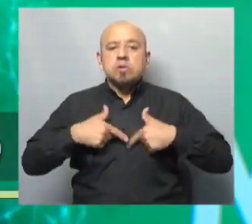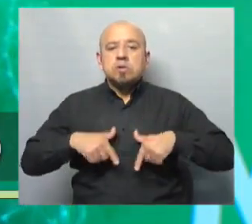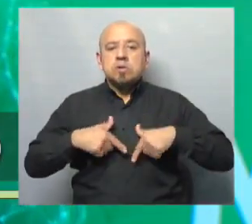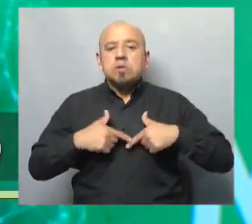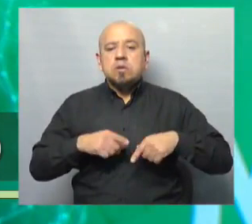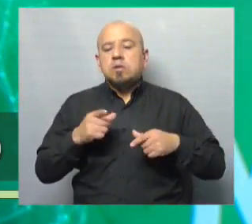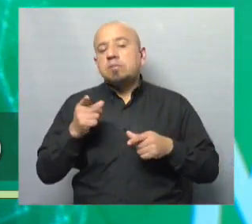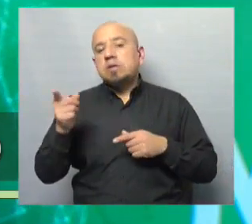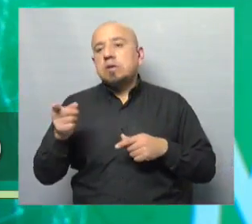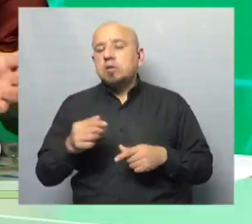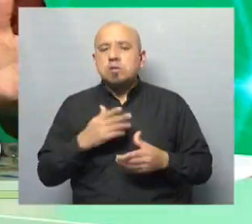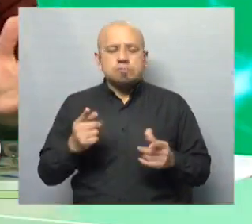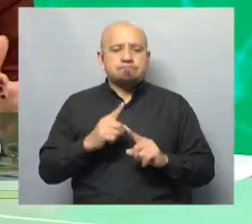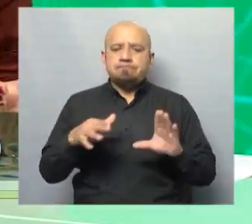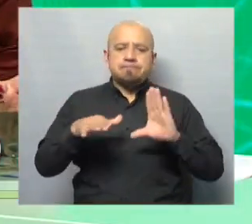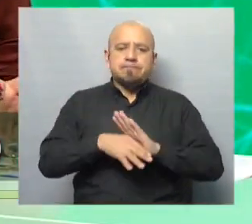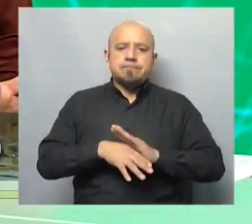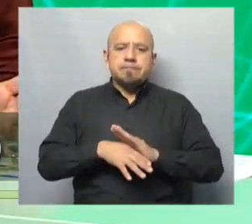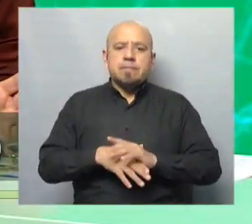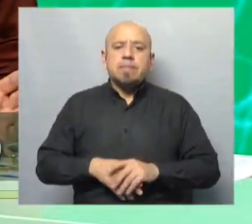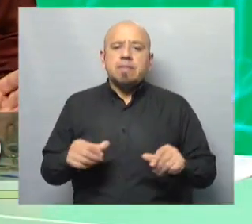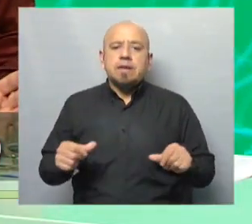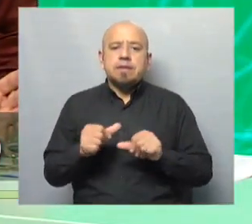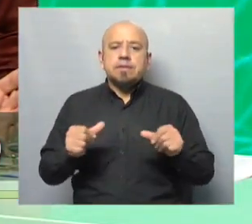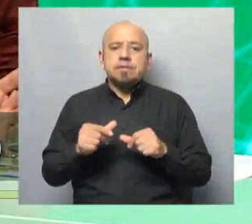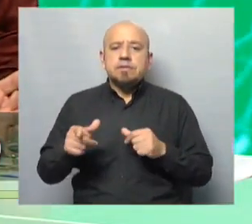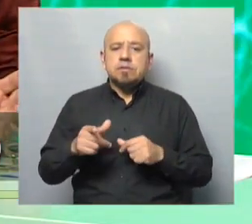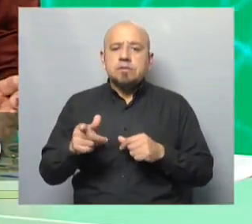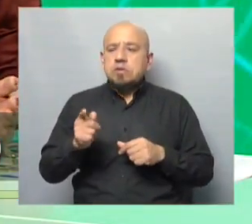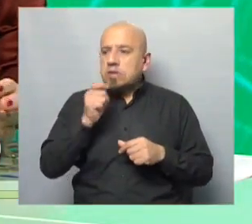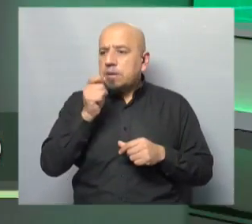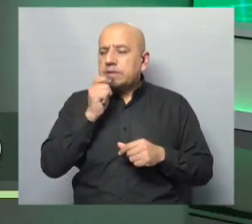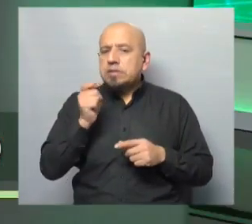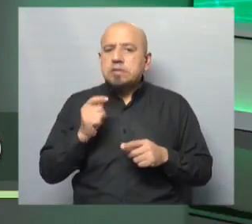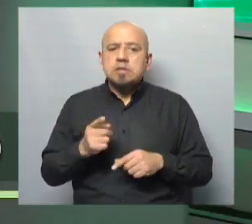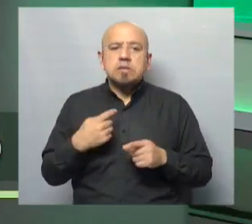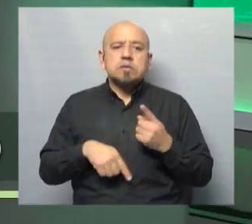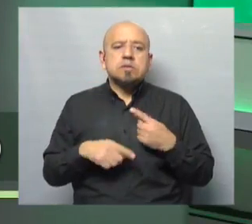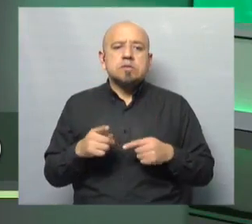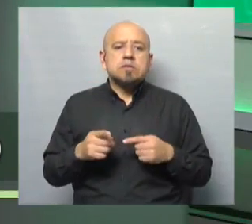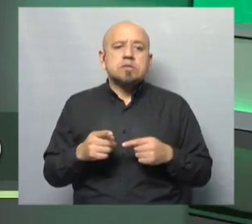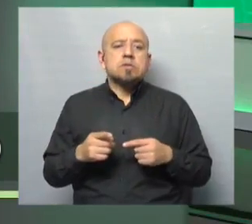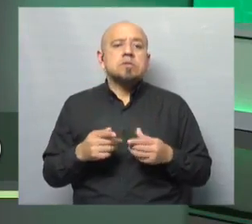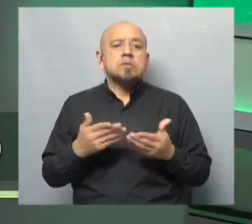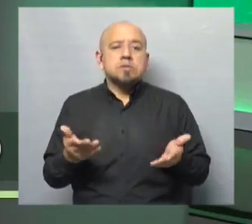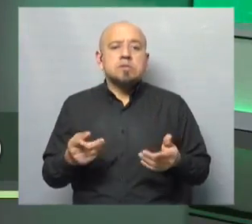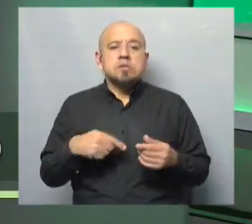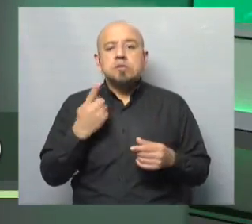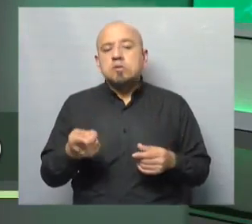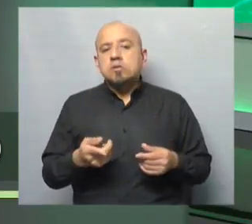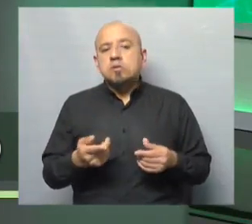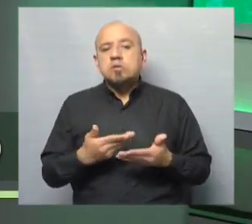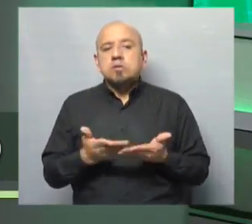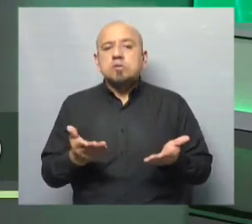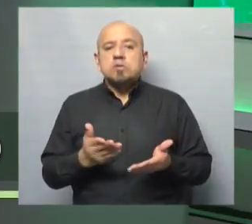que no coincide con la que se hace por parte de los medios eso como quizás una señal de otras cosas supongo